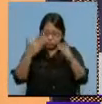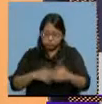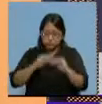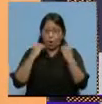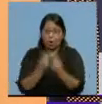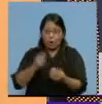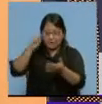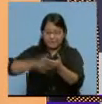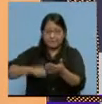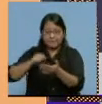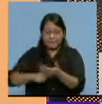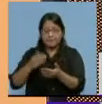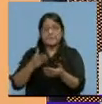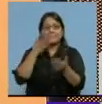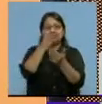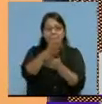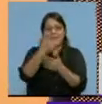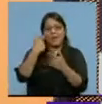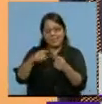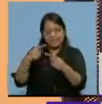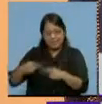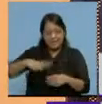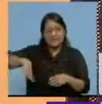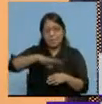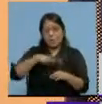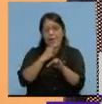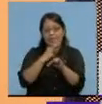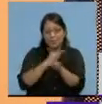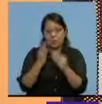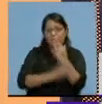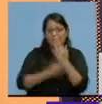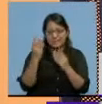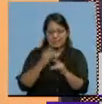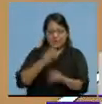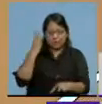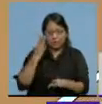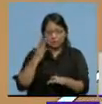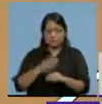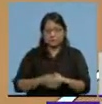a las diferentes ofertas educativas que tiene el Ministerio de Educación,